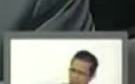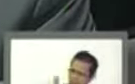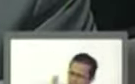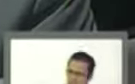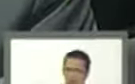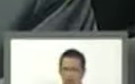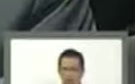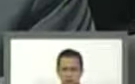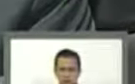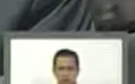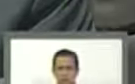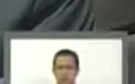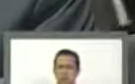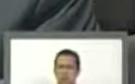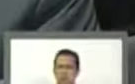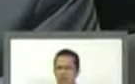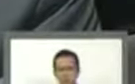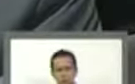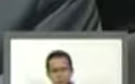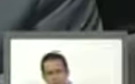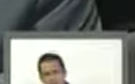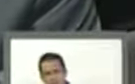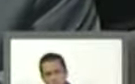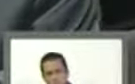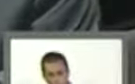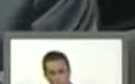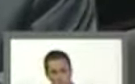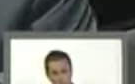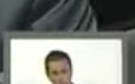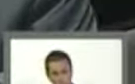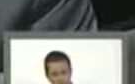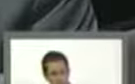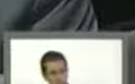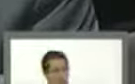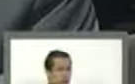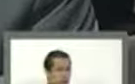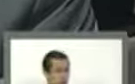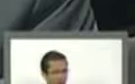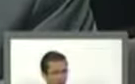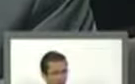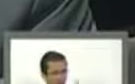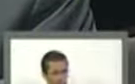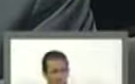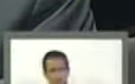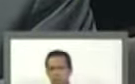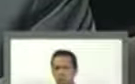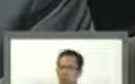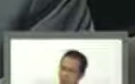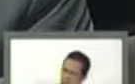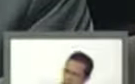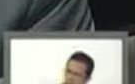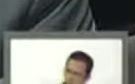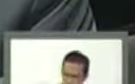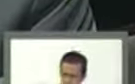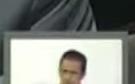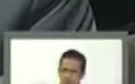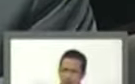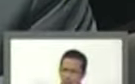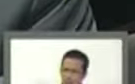federal y estatal para que establezcan de inmediato un plan para la reactivación de la economía del Istmo e impriman celeridad y